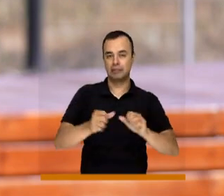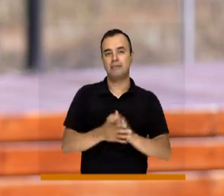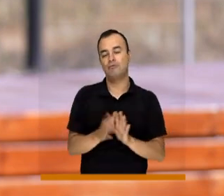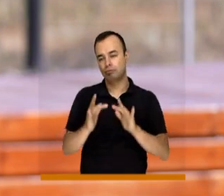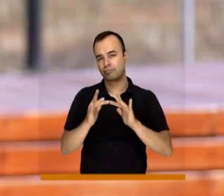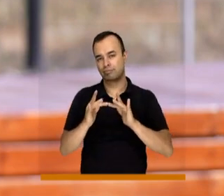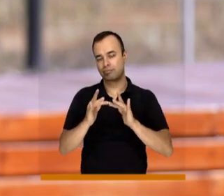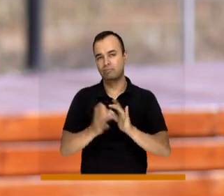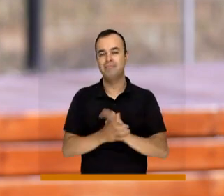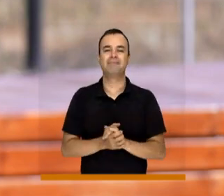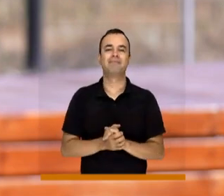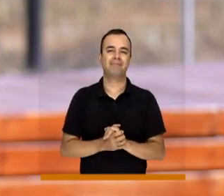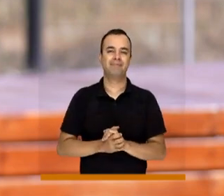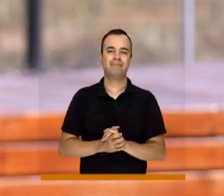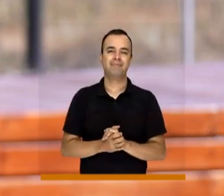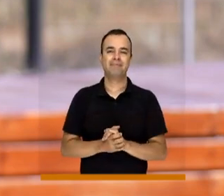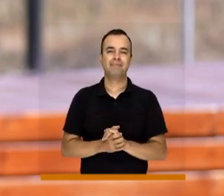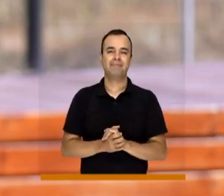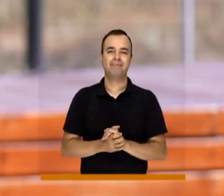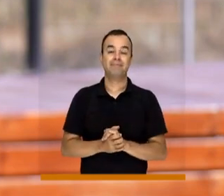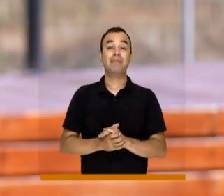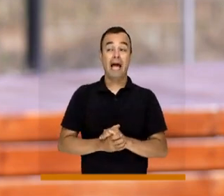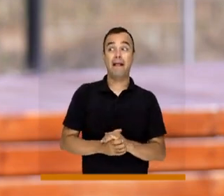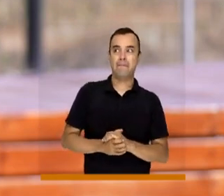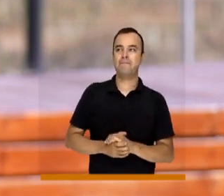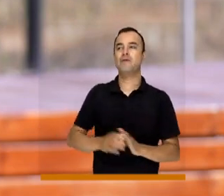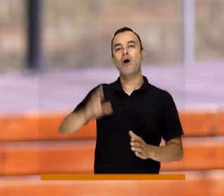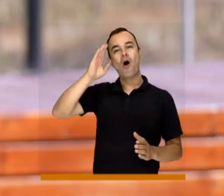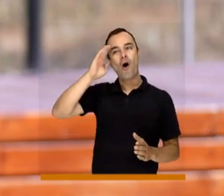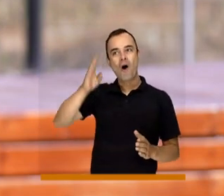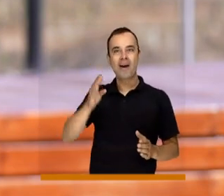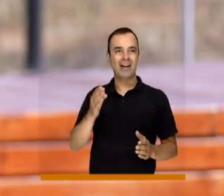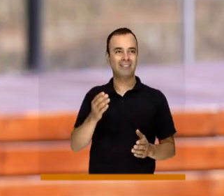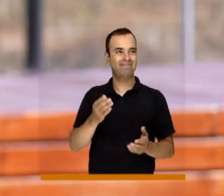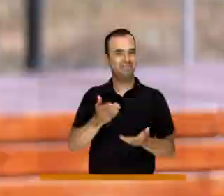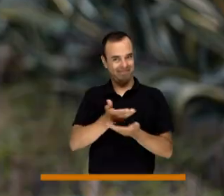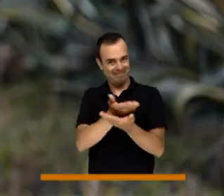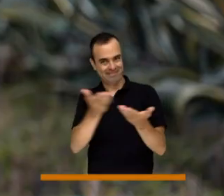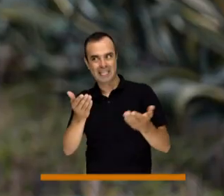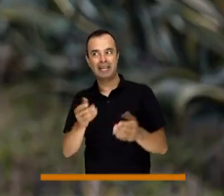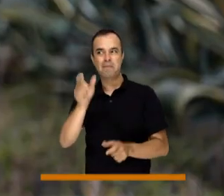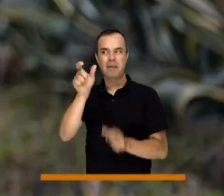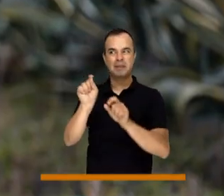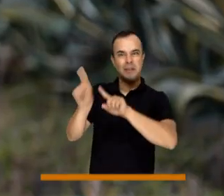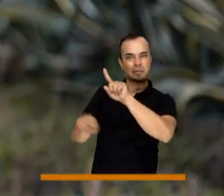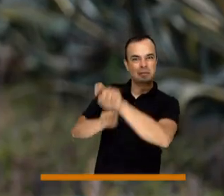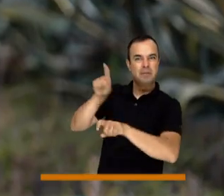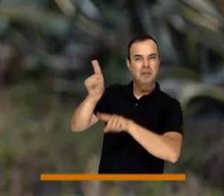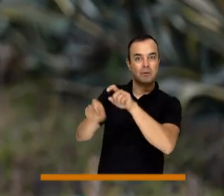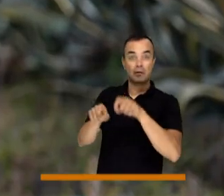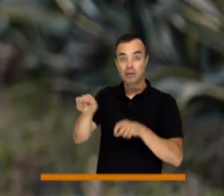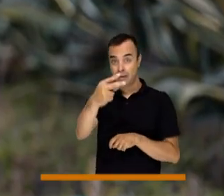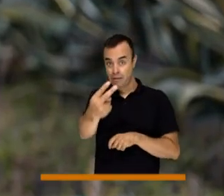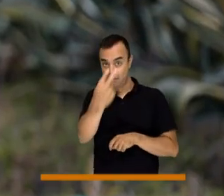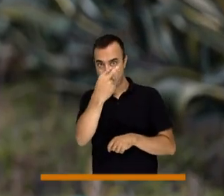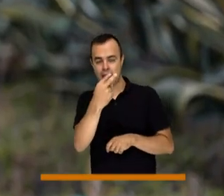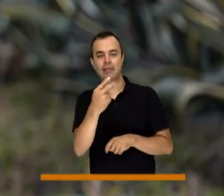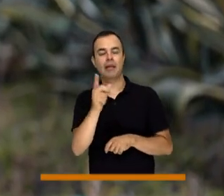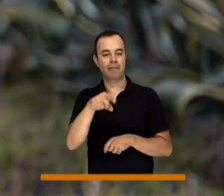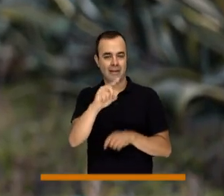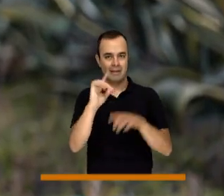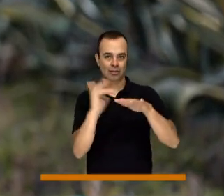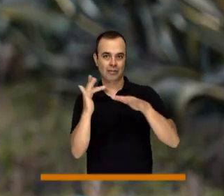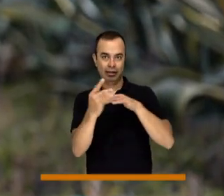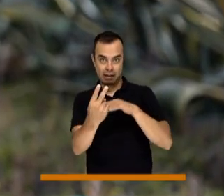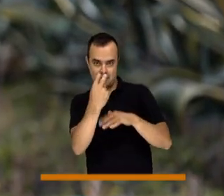través de las redes sociales para que ustedes estén conectados con nosotros en De Frente a la Gente. Hola, bienvenidos a su espacio De Frente